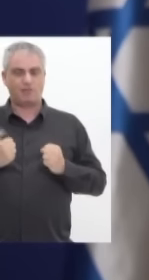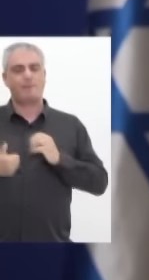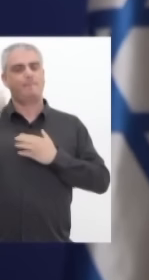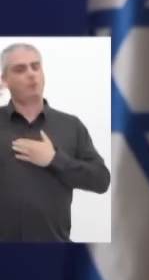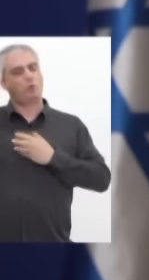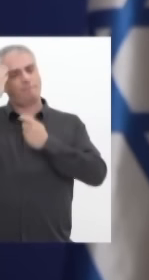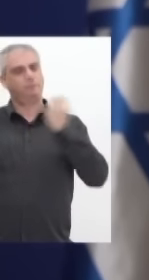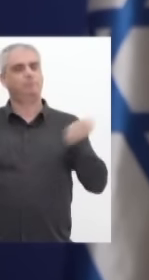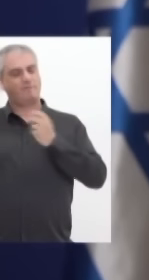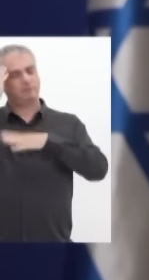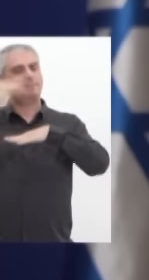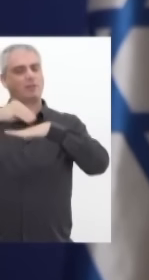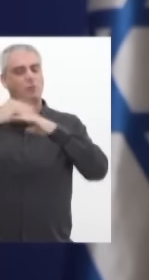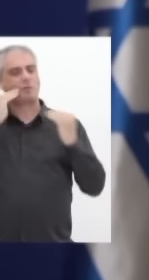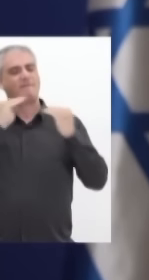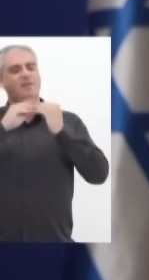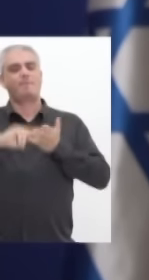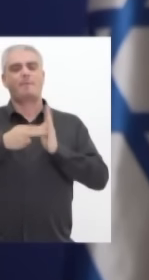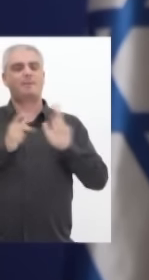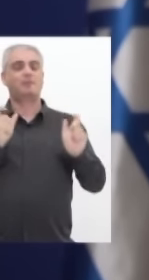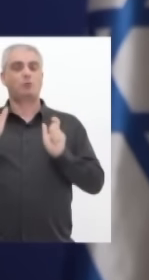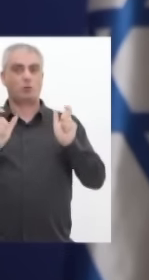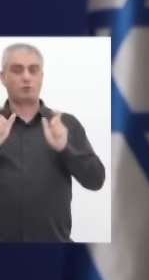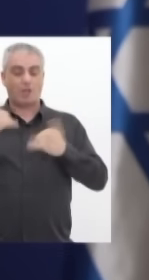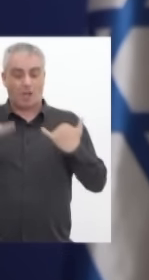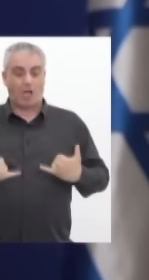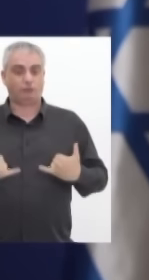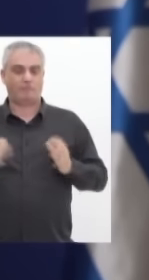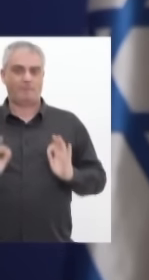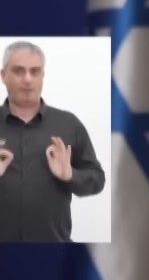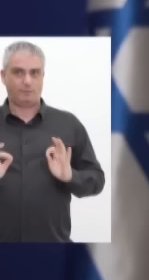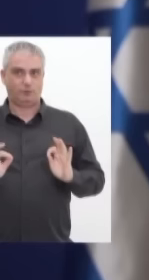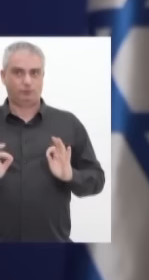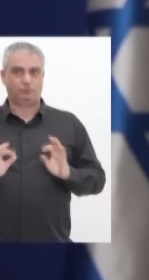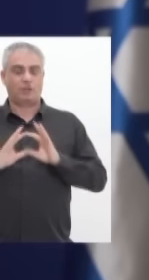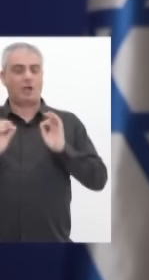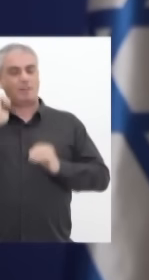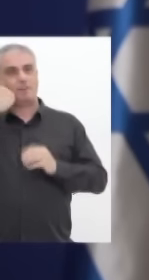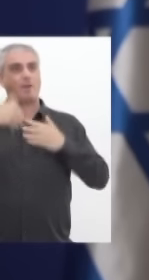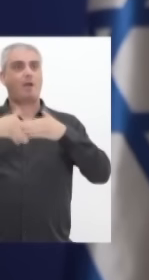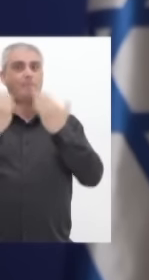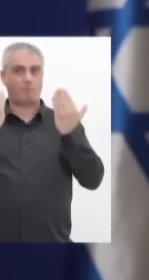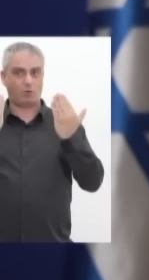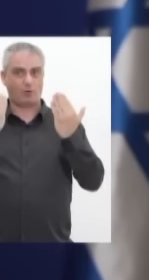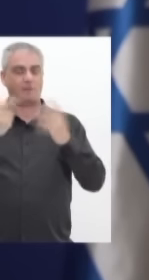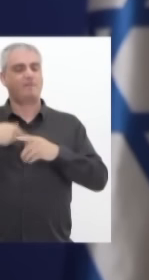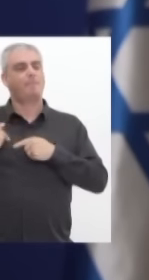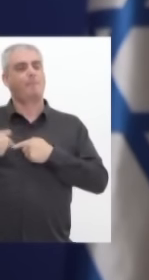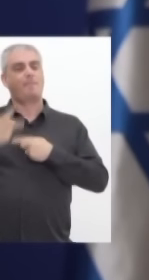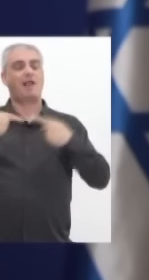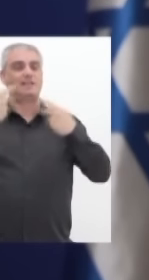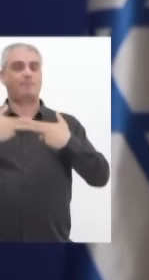estimación varias horas y los misiles menos tiempo pero al final hemos visto como al mismo tiempo las baterías